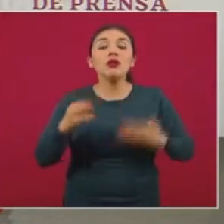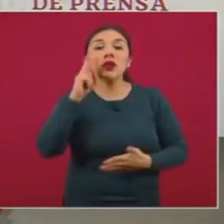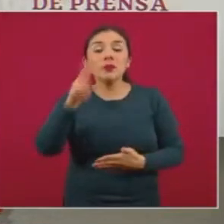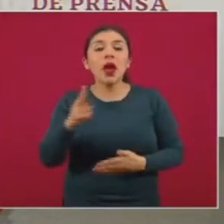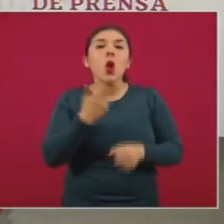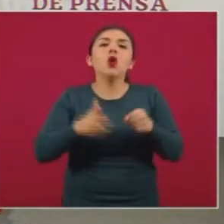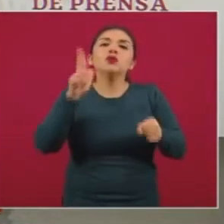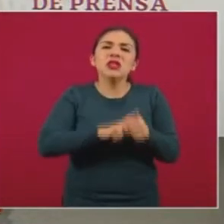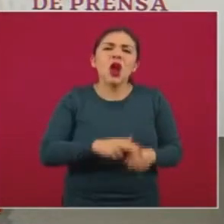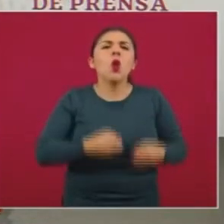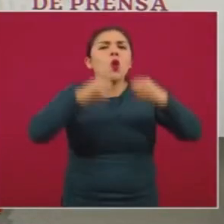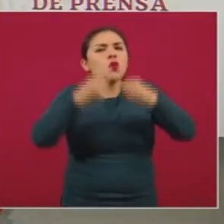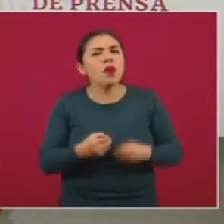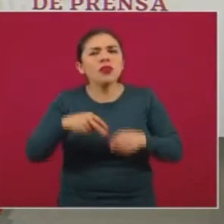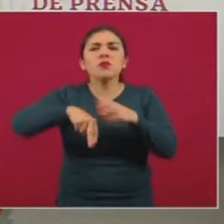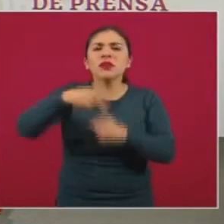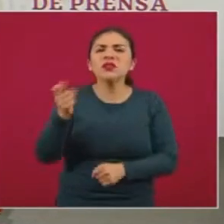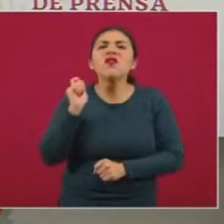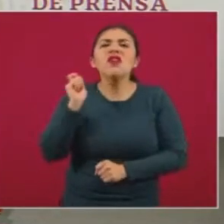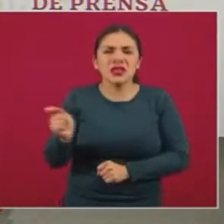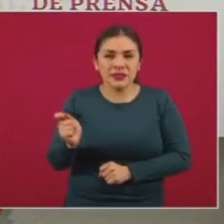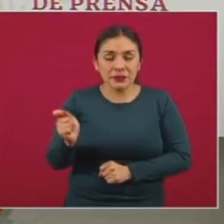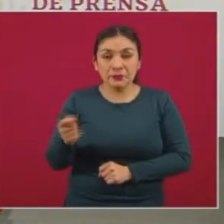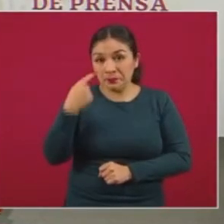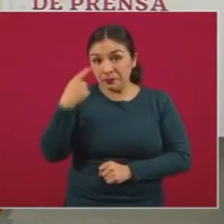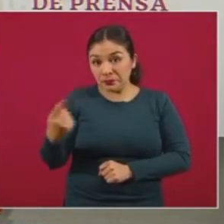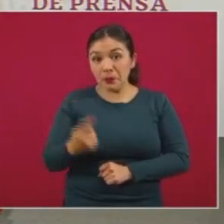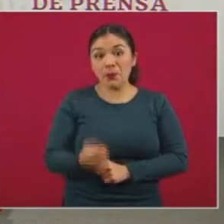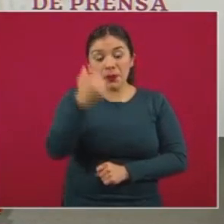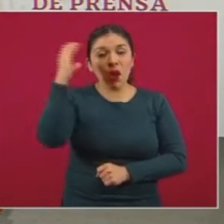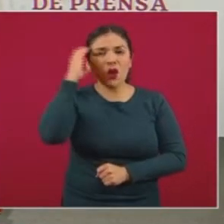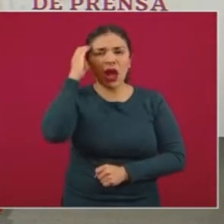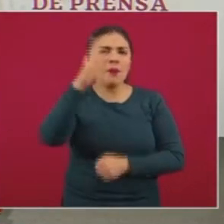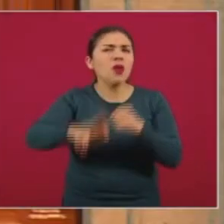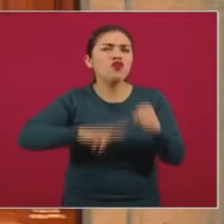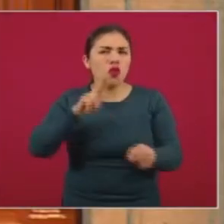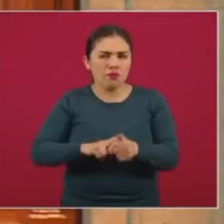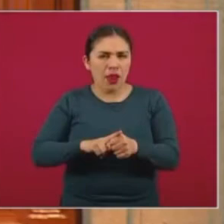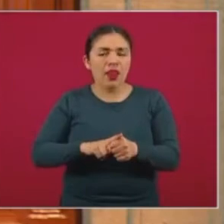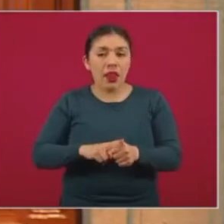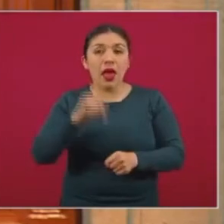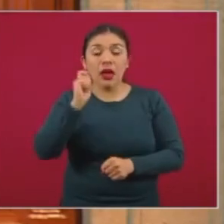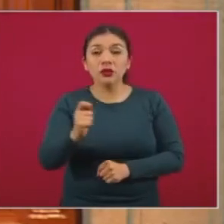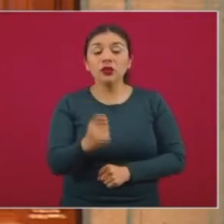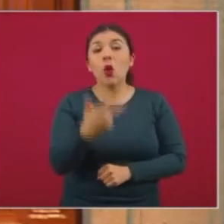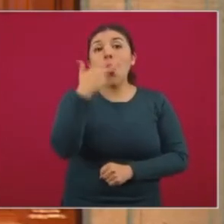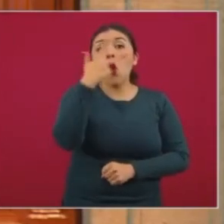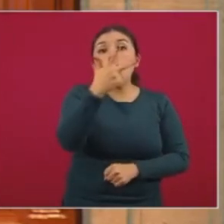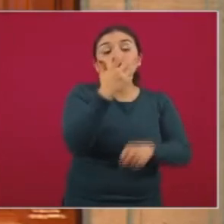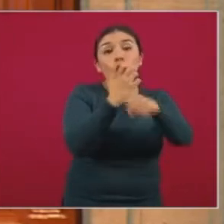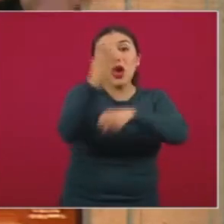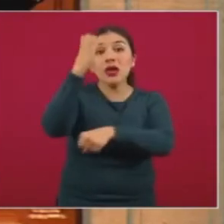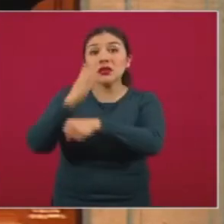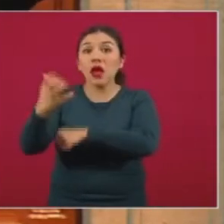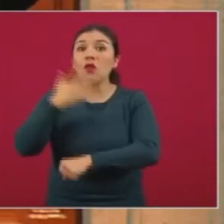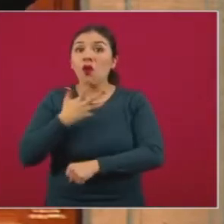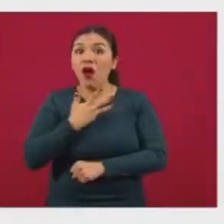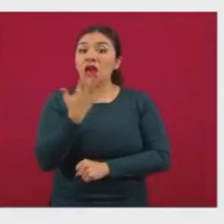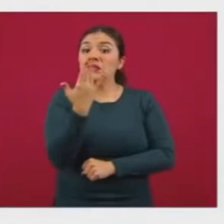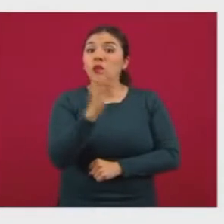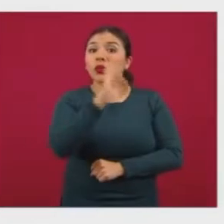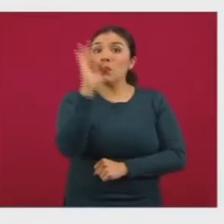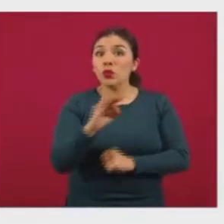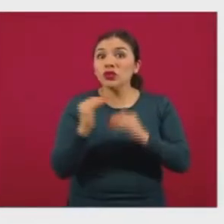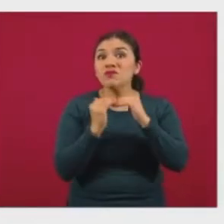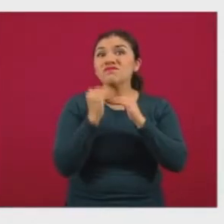la disponibilidad hospitalaria. Tenemos primero las camas generales. 8 entidades federativas tienen al menos